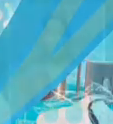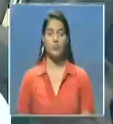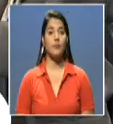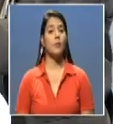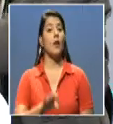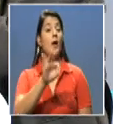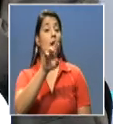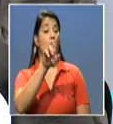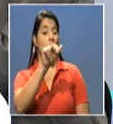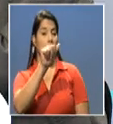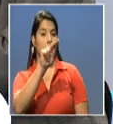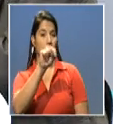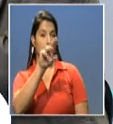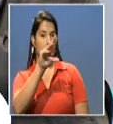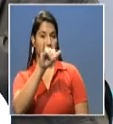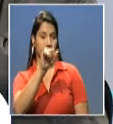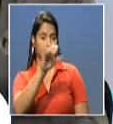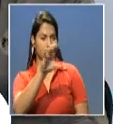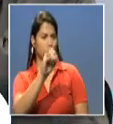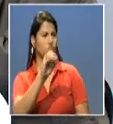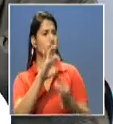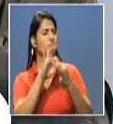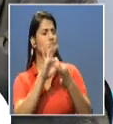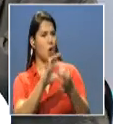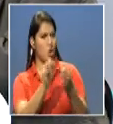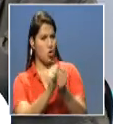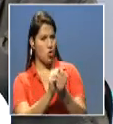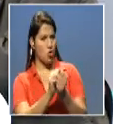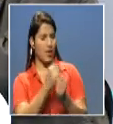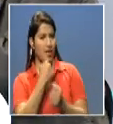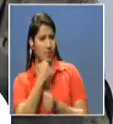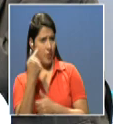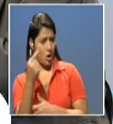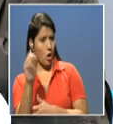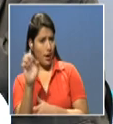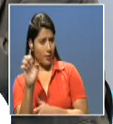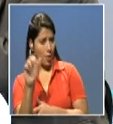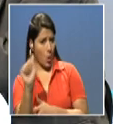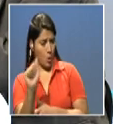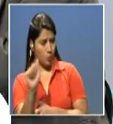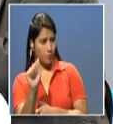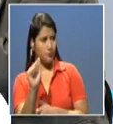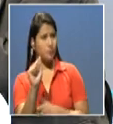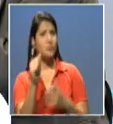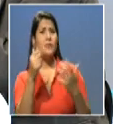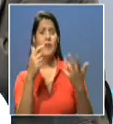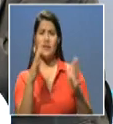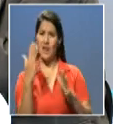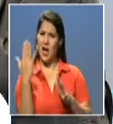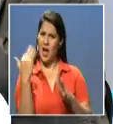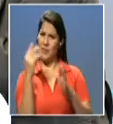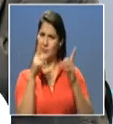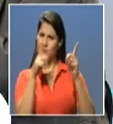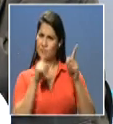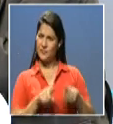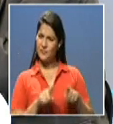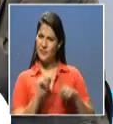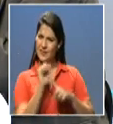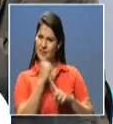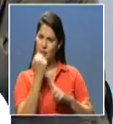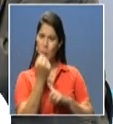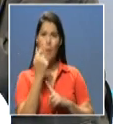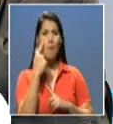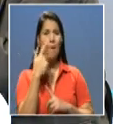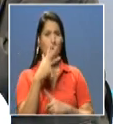Don Francisco, con respecto a lo mencionado ahora por don Ewald, se había presentado una situación similar en el país.